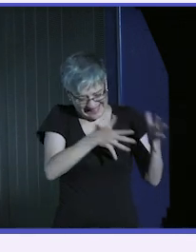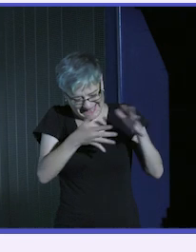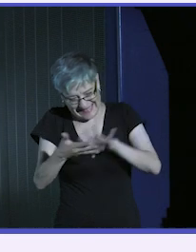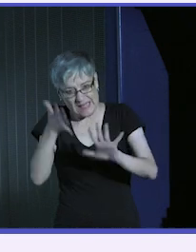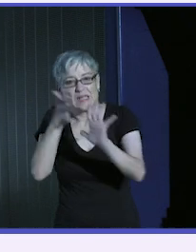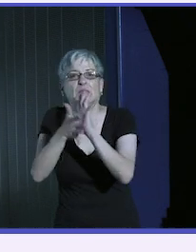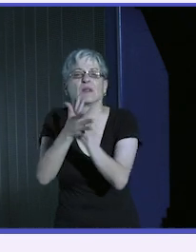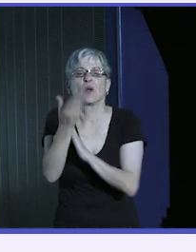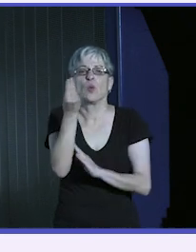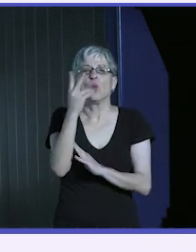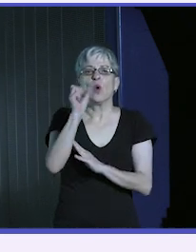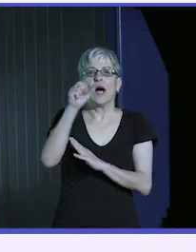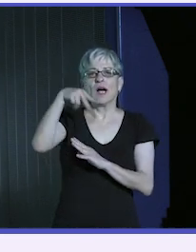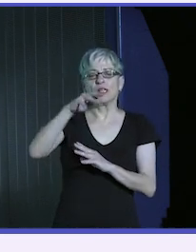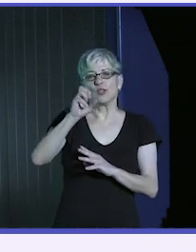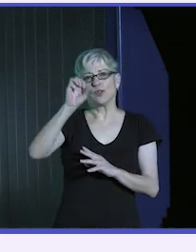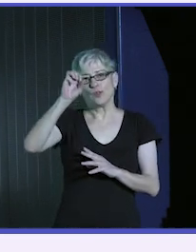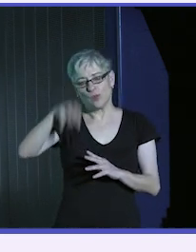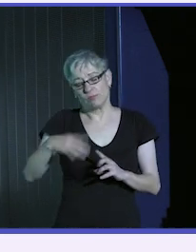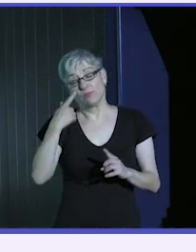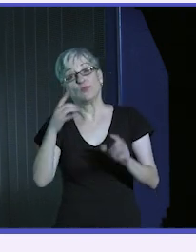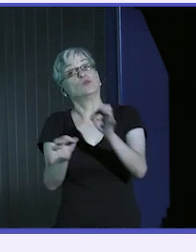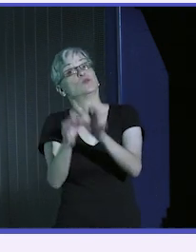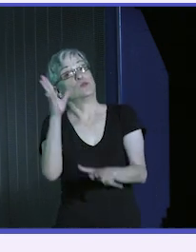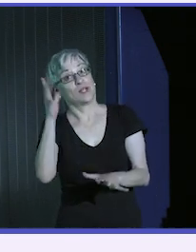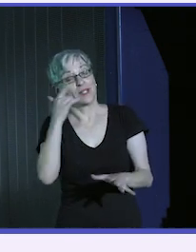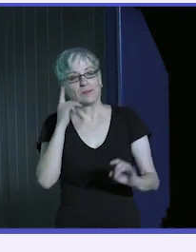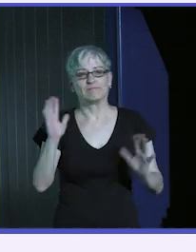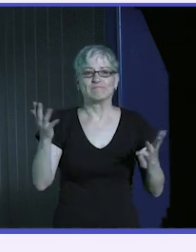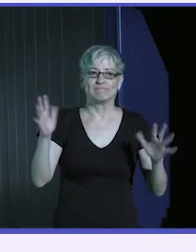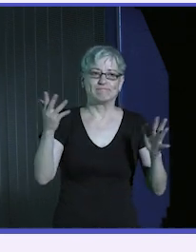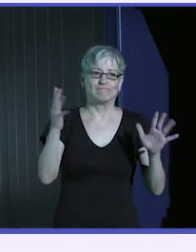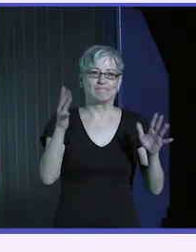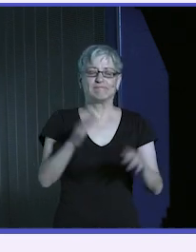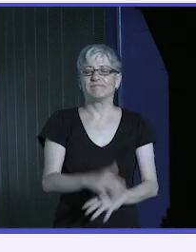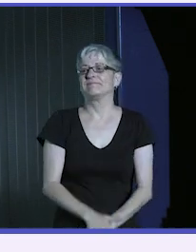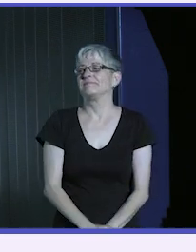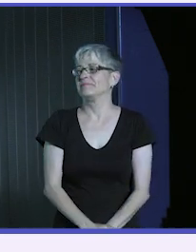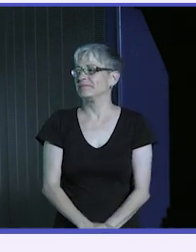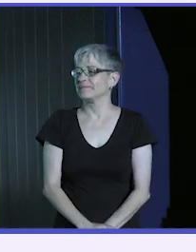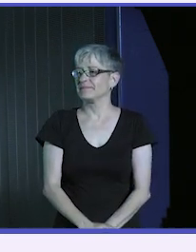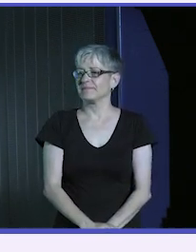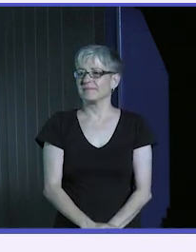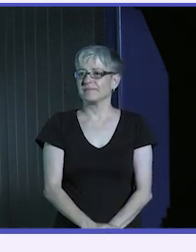que no es fácil. Mucha suerte. Gracias. Muy bien.